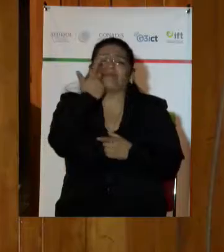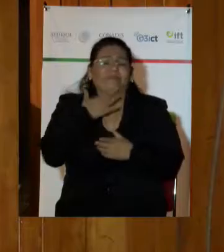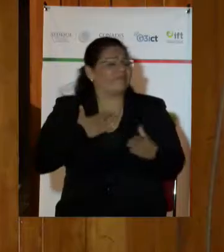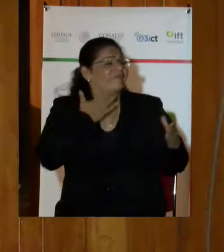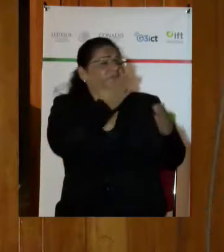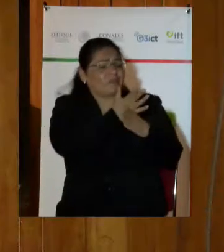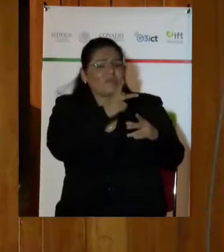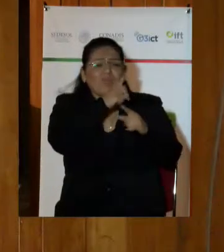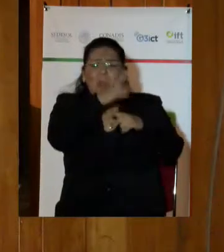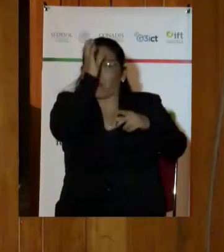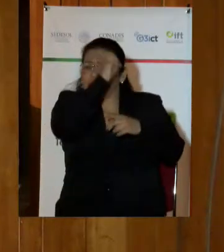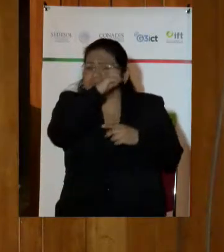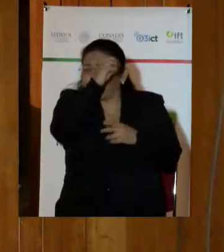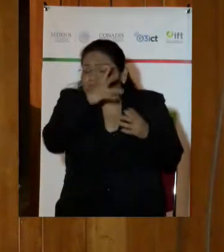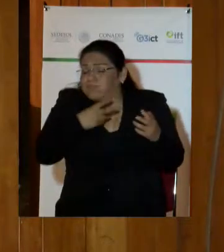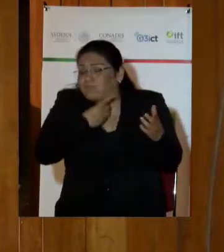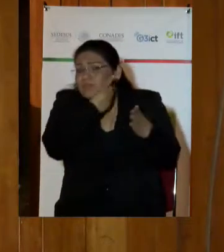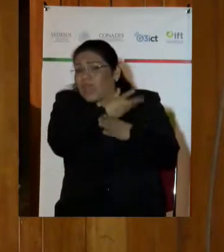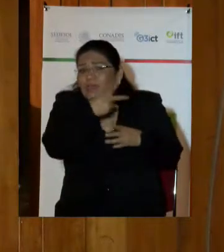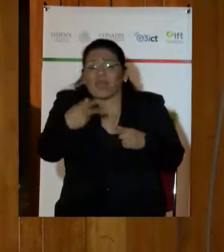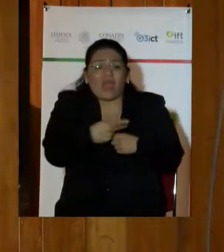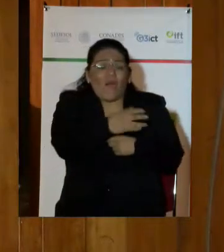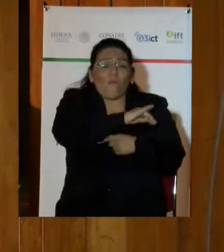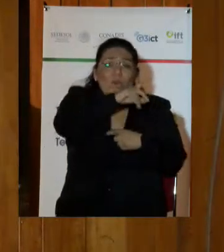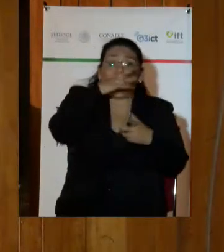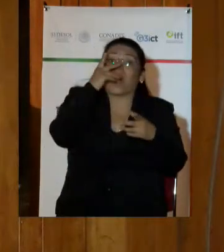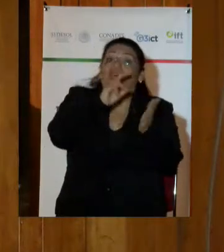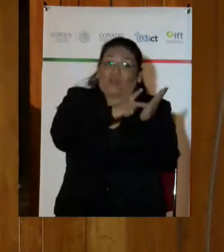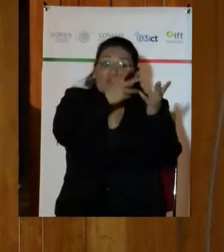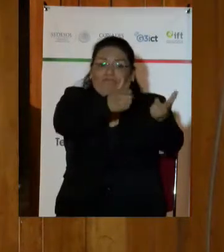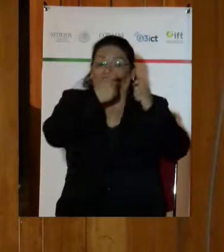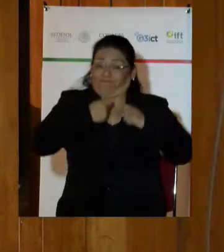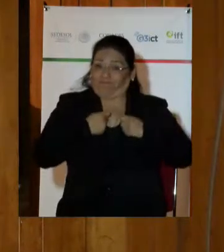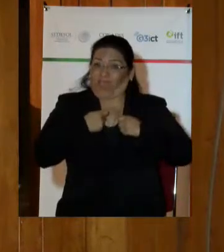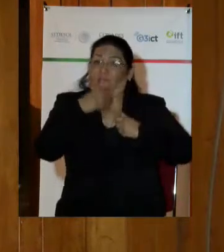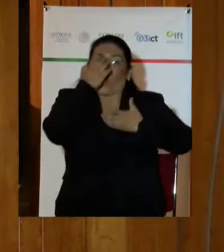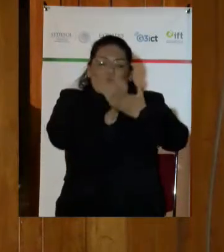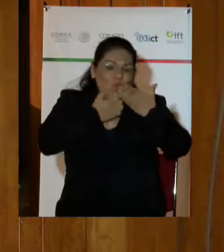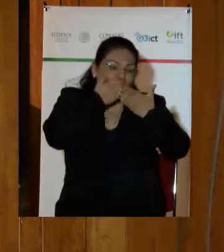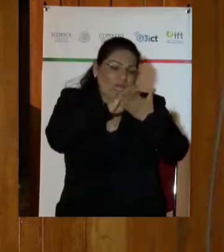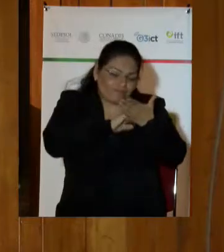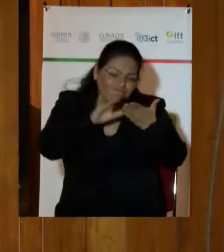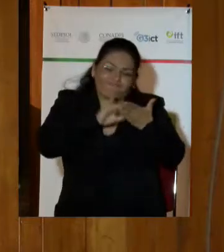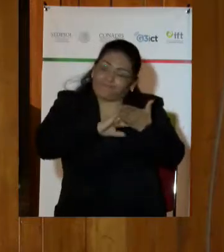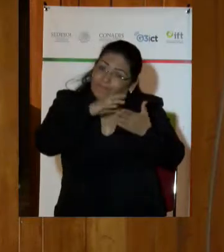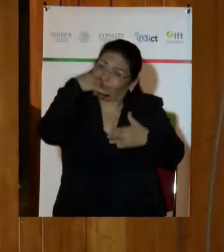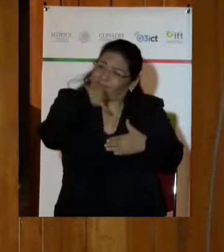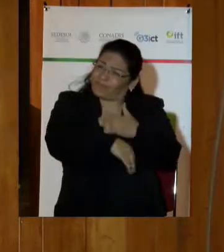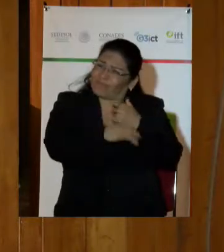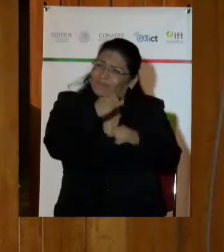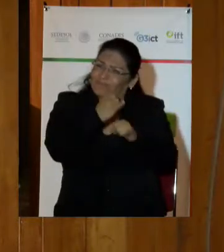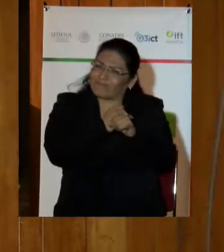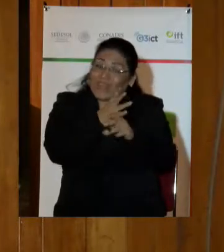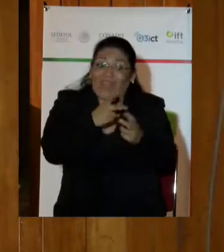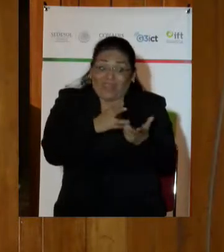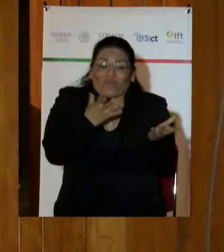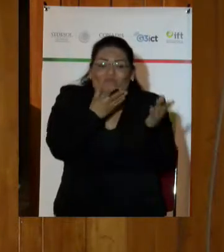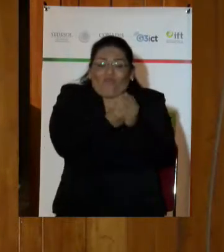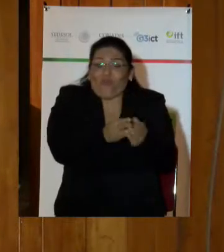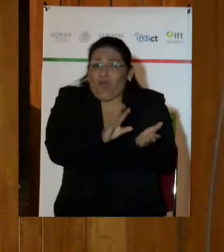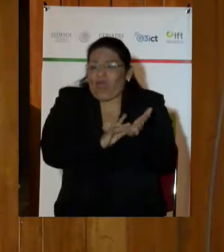reflexión. Efectivamente, en el instituto lo que se sigue de manera normativa es un esquema de consultas públicas en el